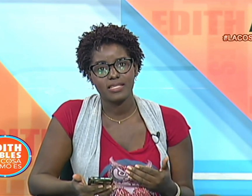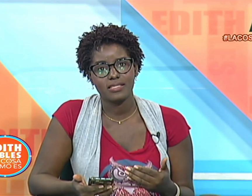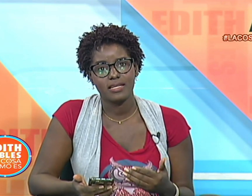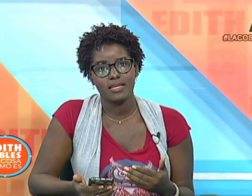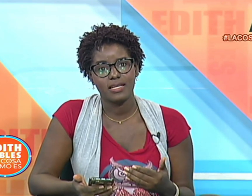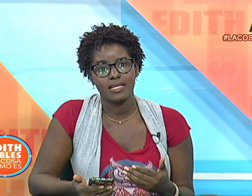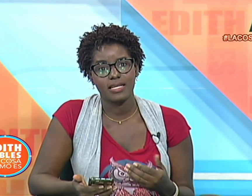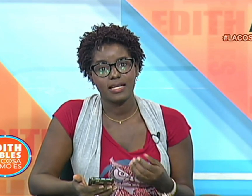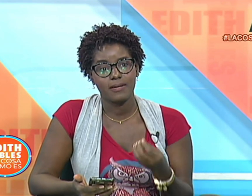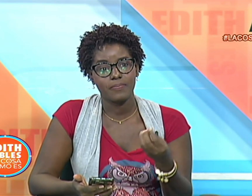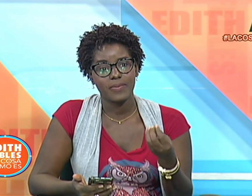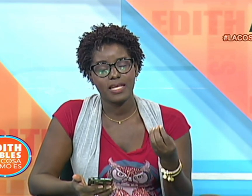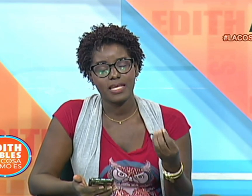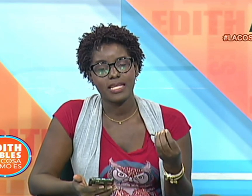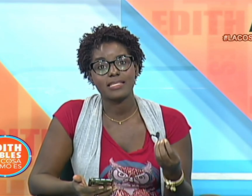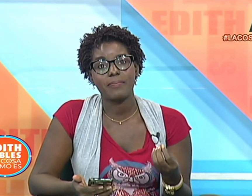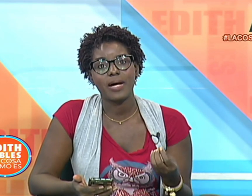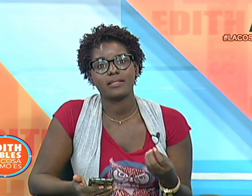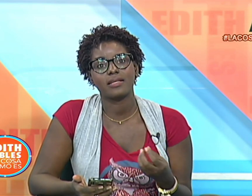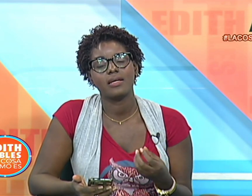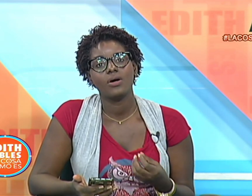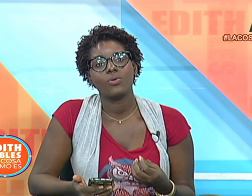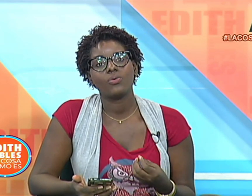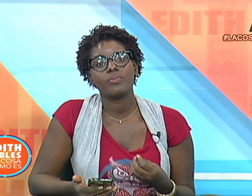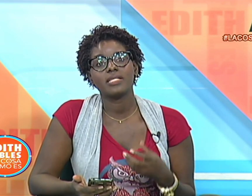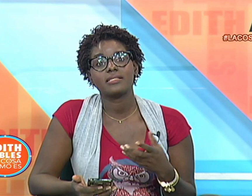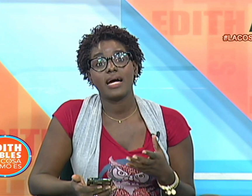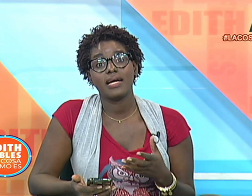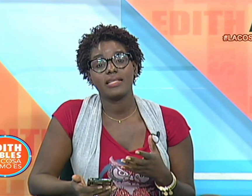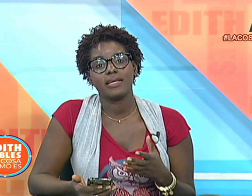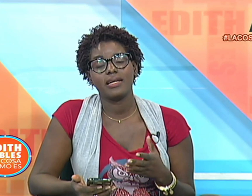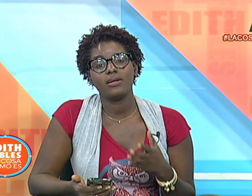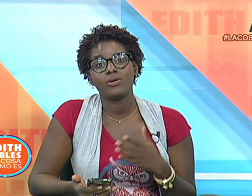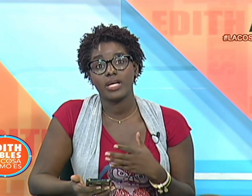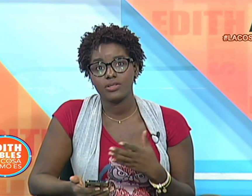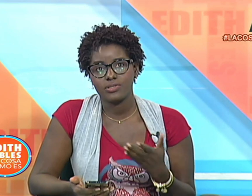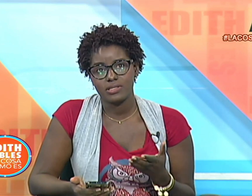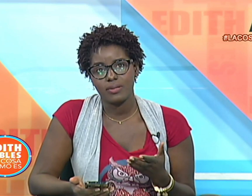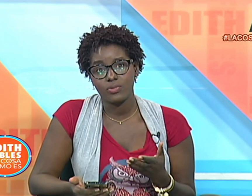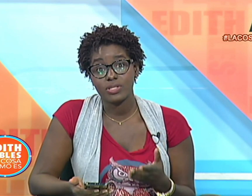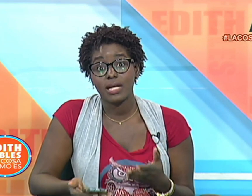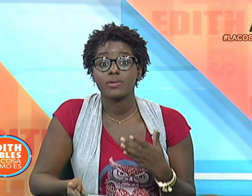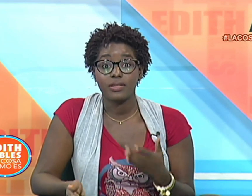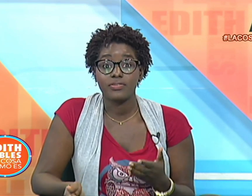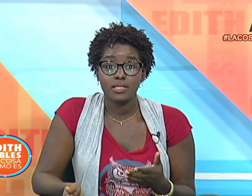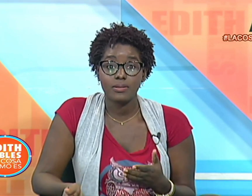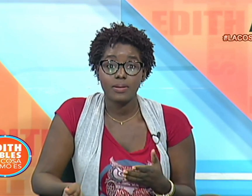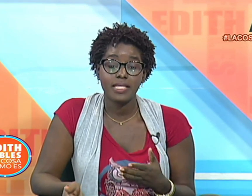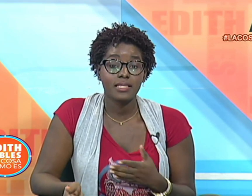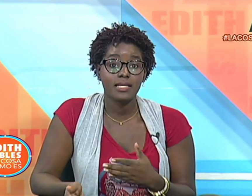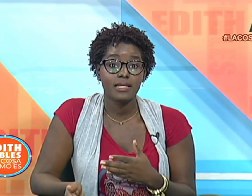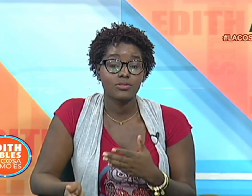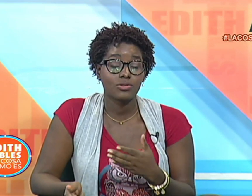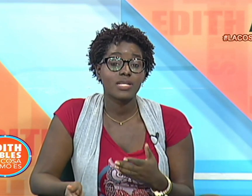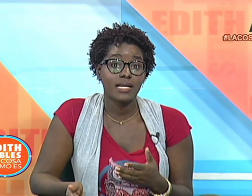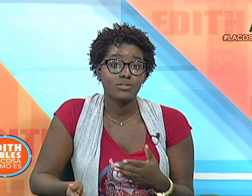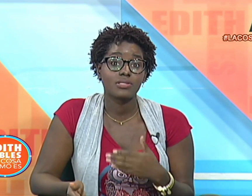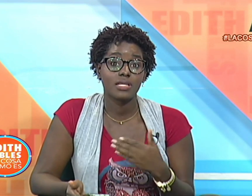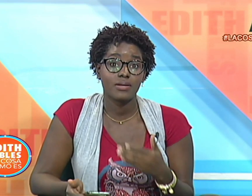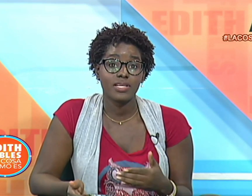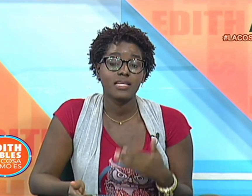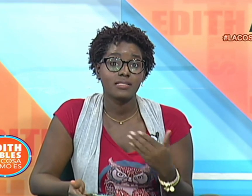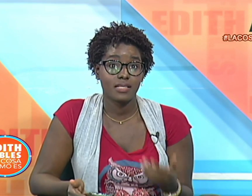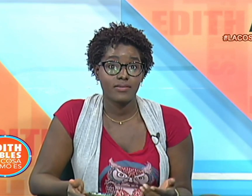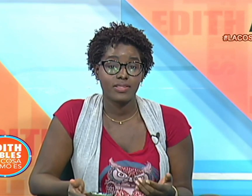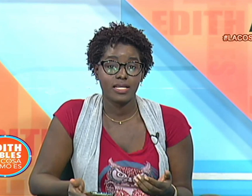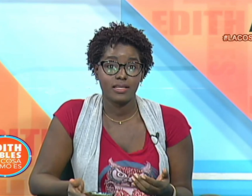en ese en esa parte un mensaje de lo que ellos están buscando y definitivamente esos gastos